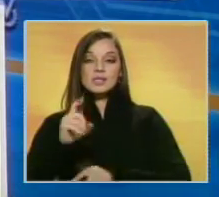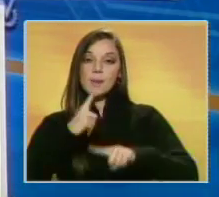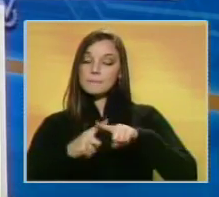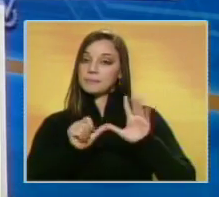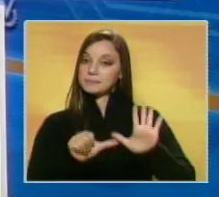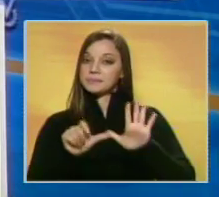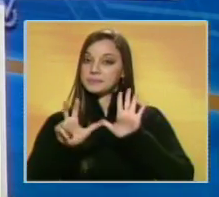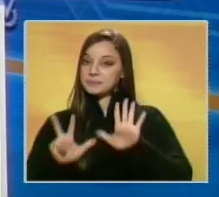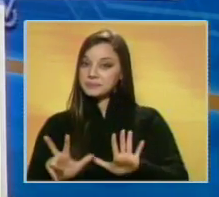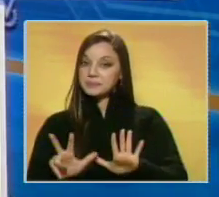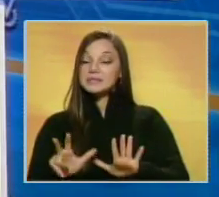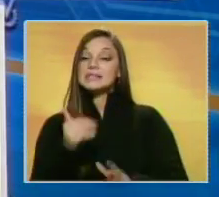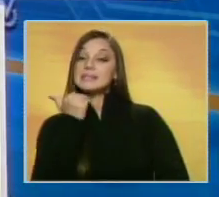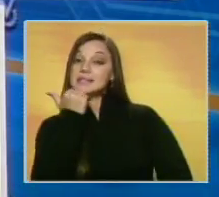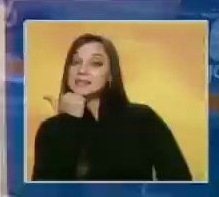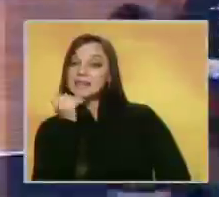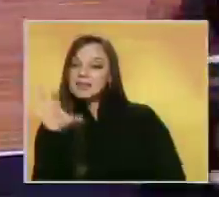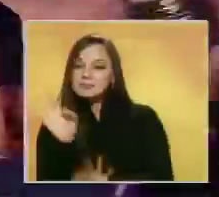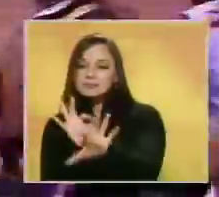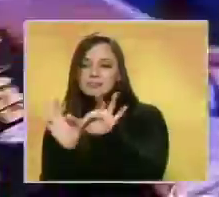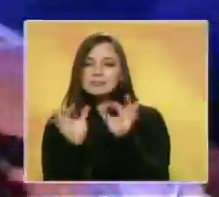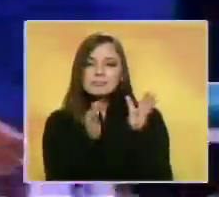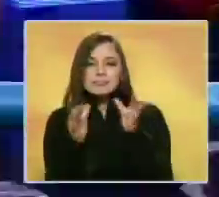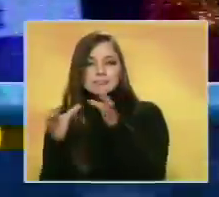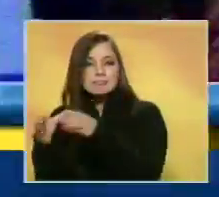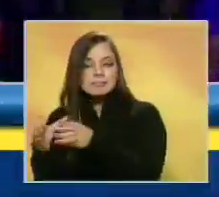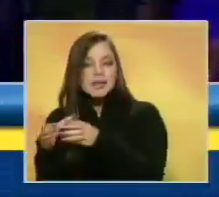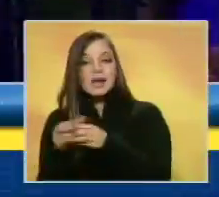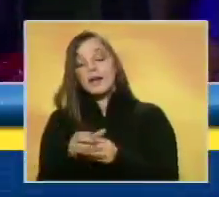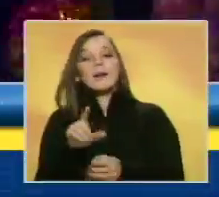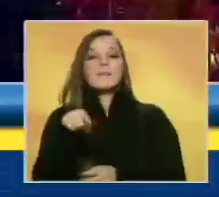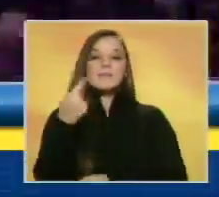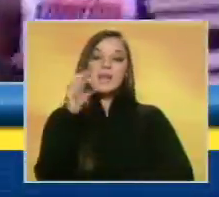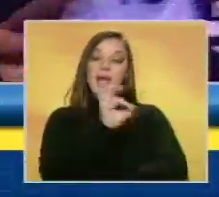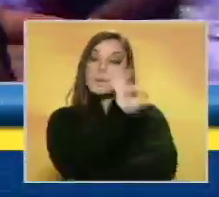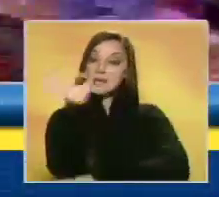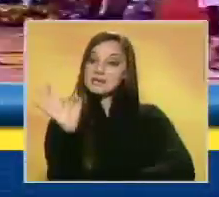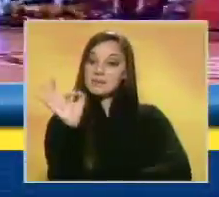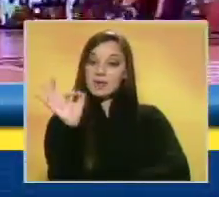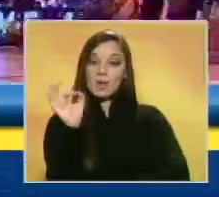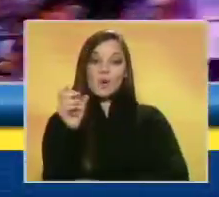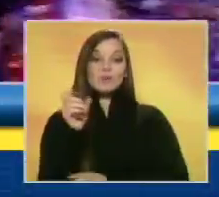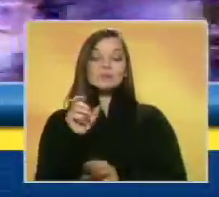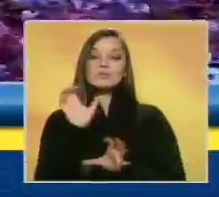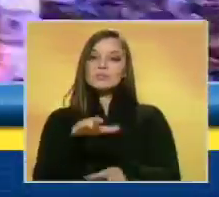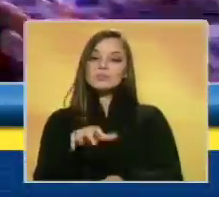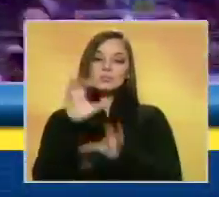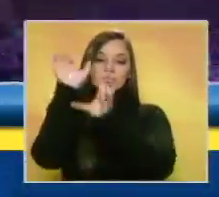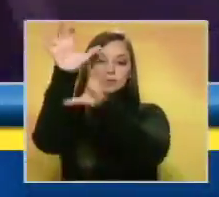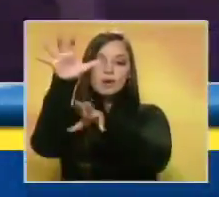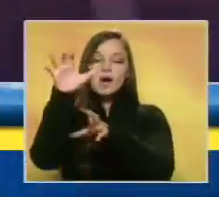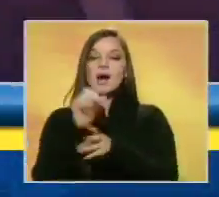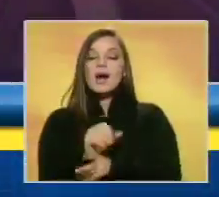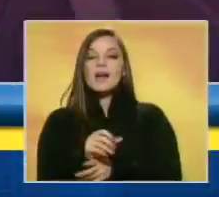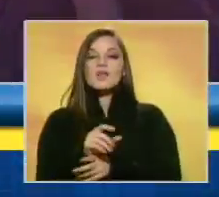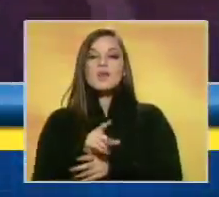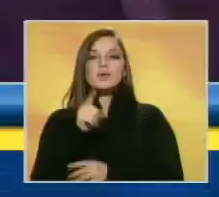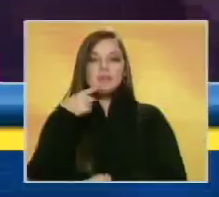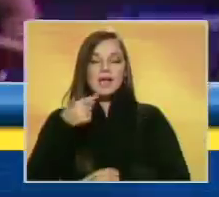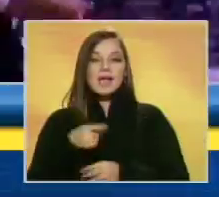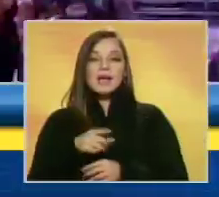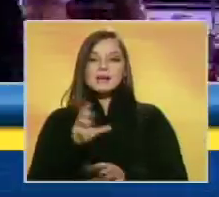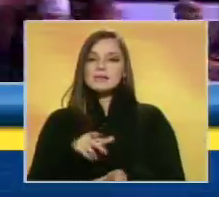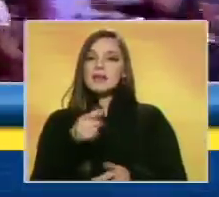80-68 y se acerca a la clasificación. Guaros picó adelante en la serie de 2 juegos que se disputará en el Domo Bolivariano de Barquisimeto.